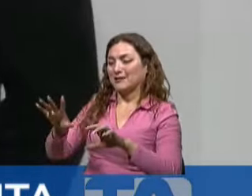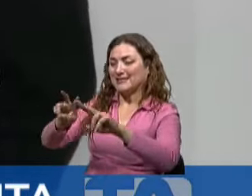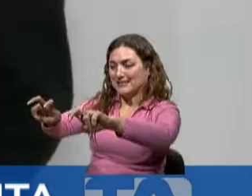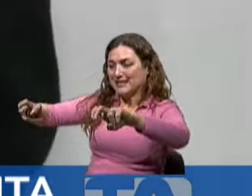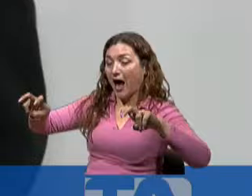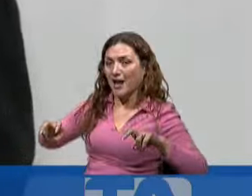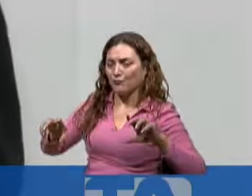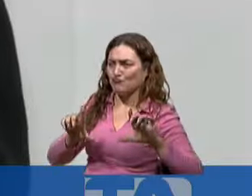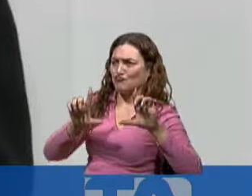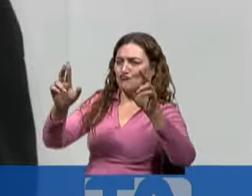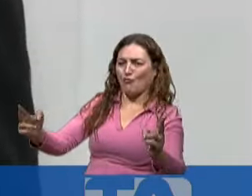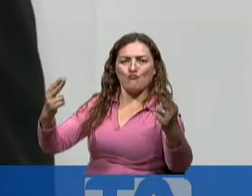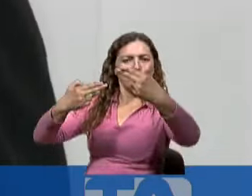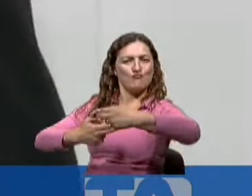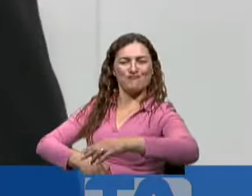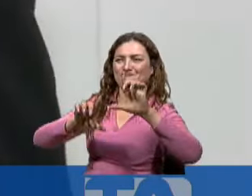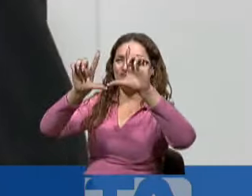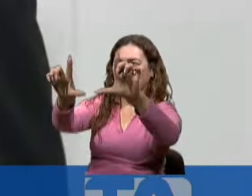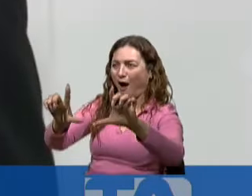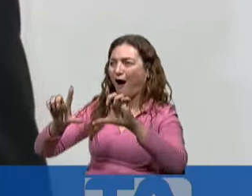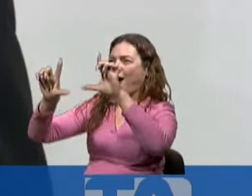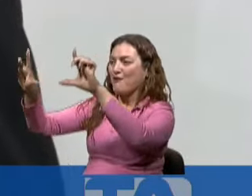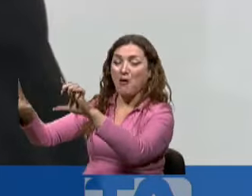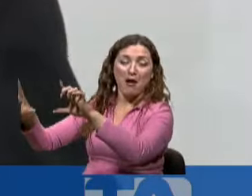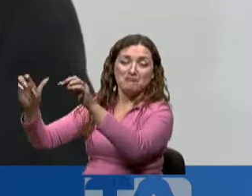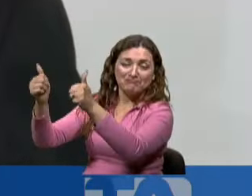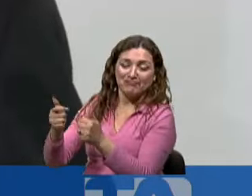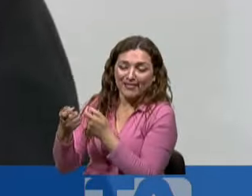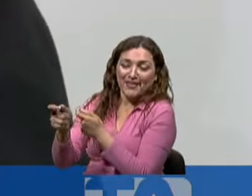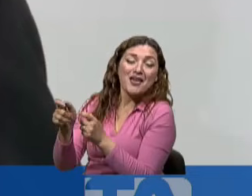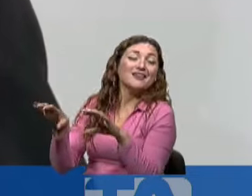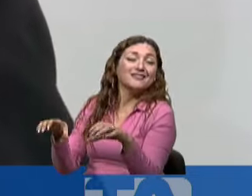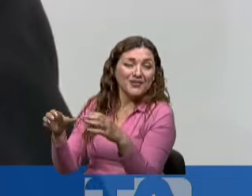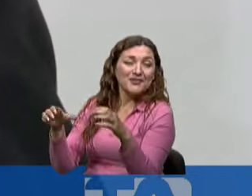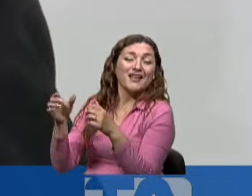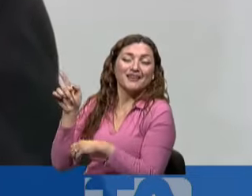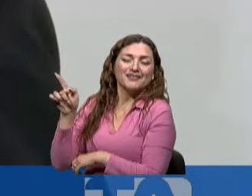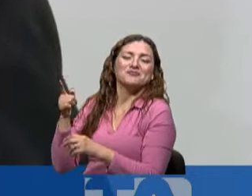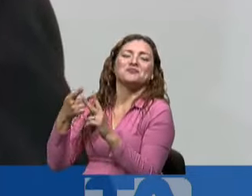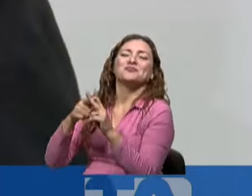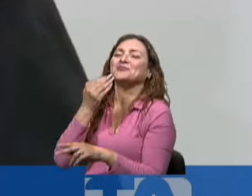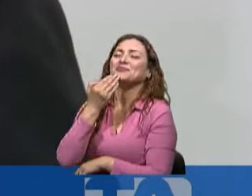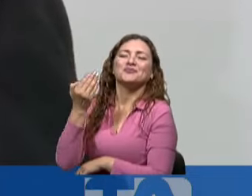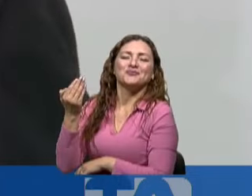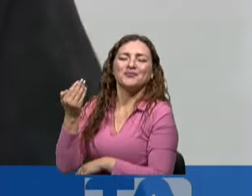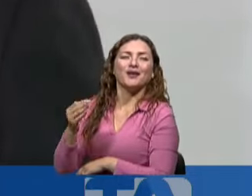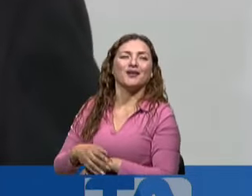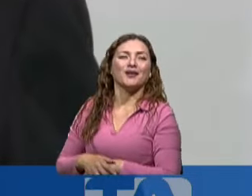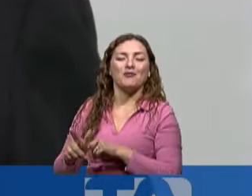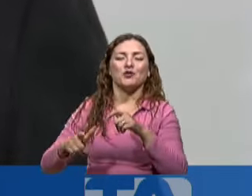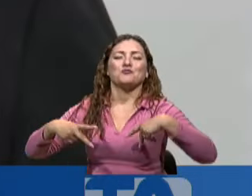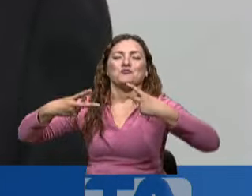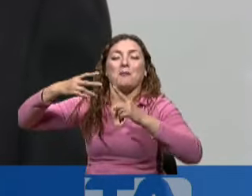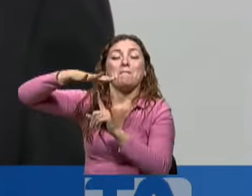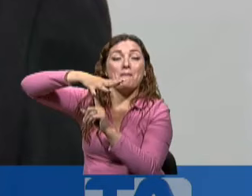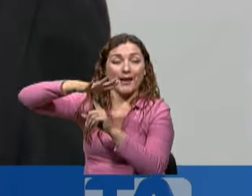para poner a disposición del público para exhibiciones, para talleres, para muchas actividades. Pero en esta ocasión empezamos con los chicos que habitan el